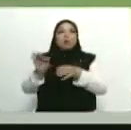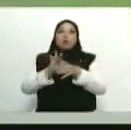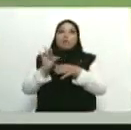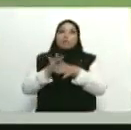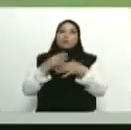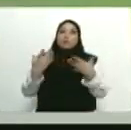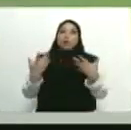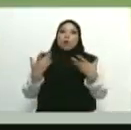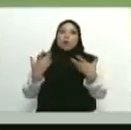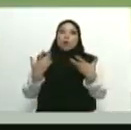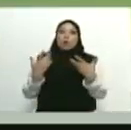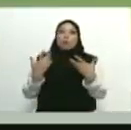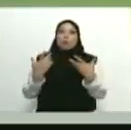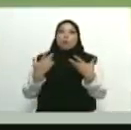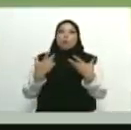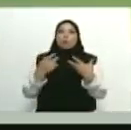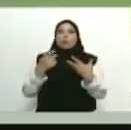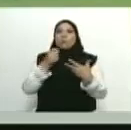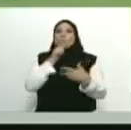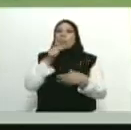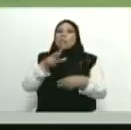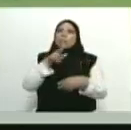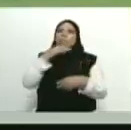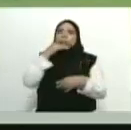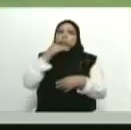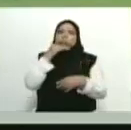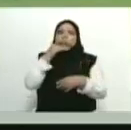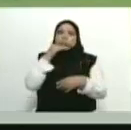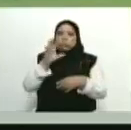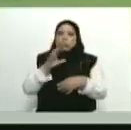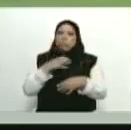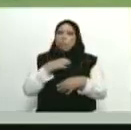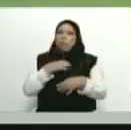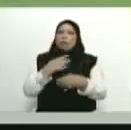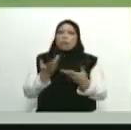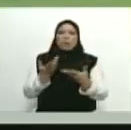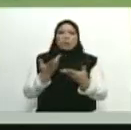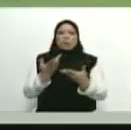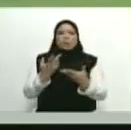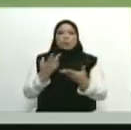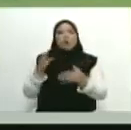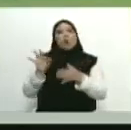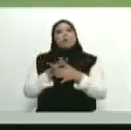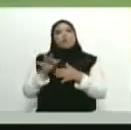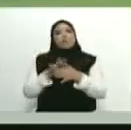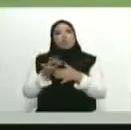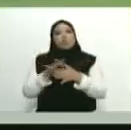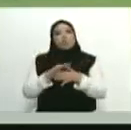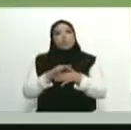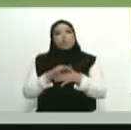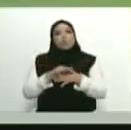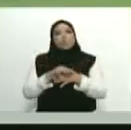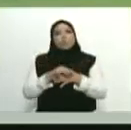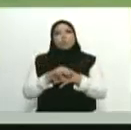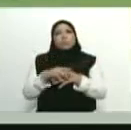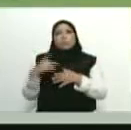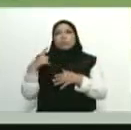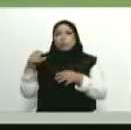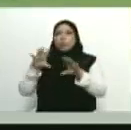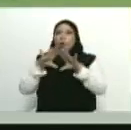funciona, no funciona, yo agarro tremenda rabia. Digo, no puede ser, chicos, aquí tiene que funcionar, porque cuando uno va al